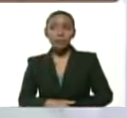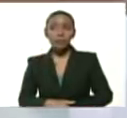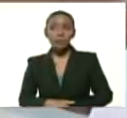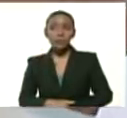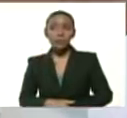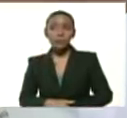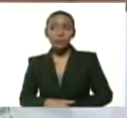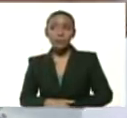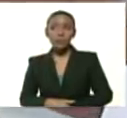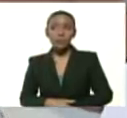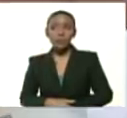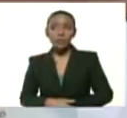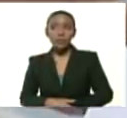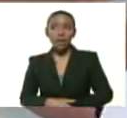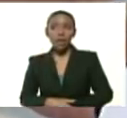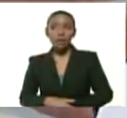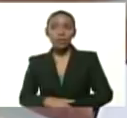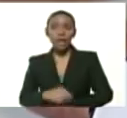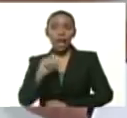Leoncio Martínez,